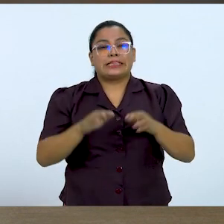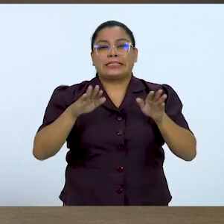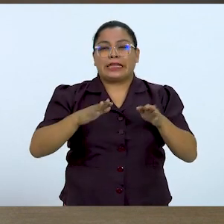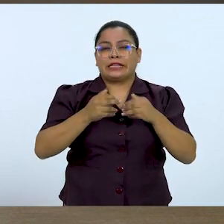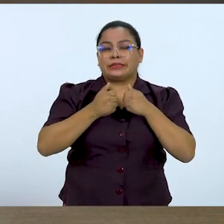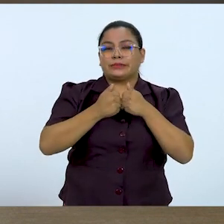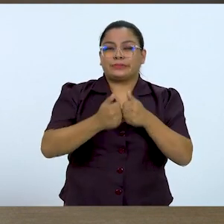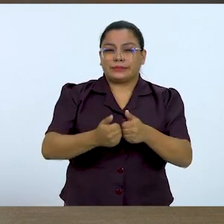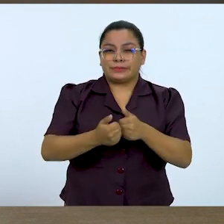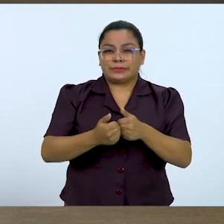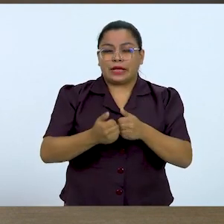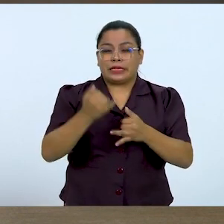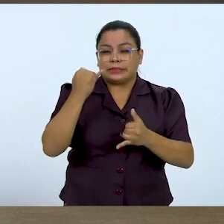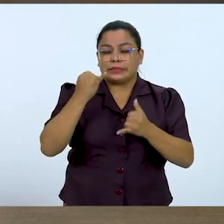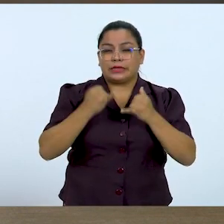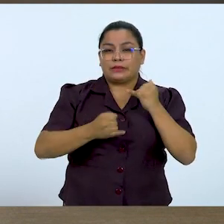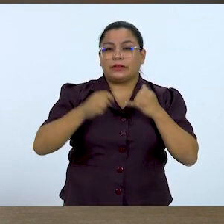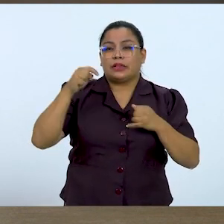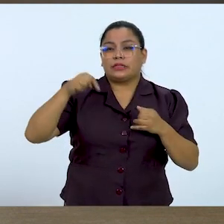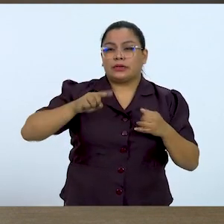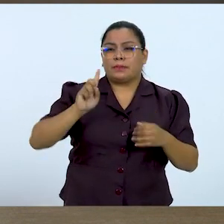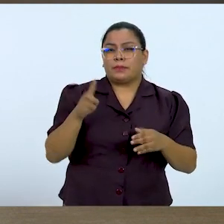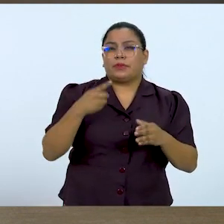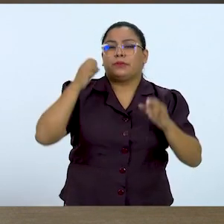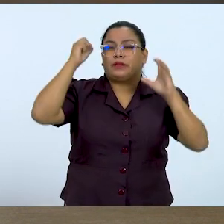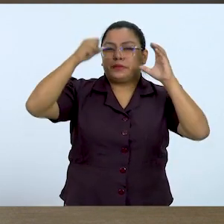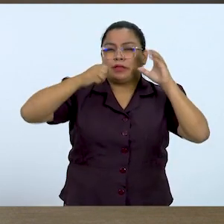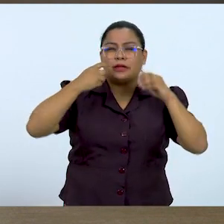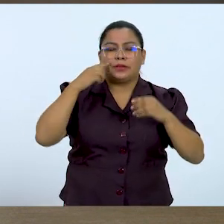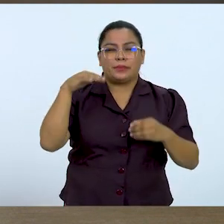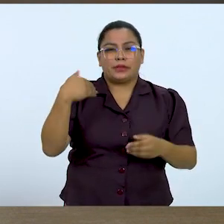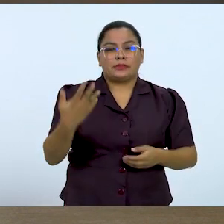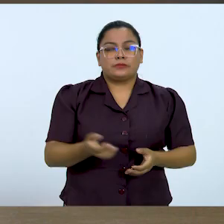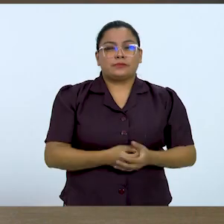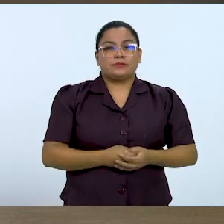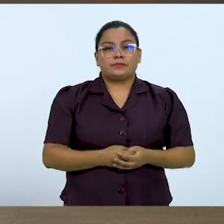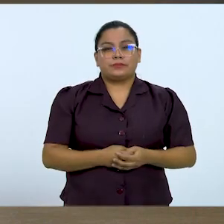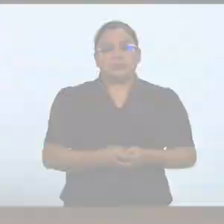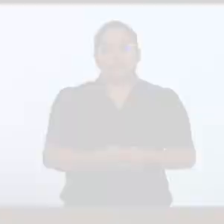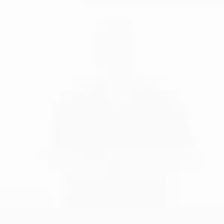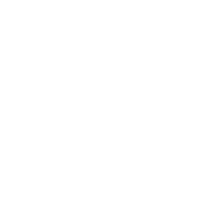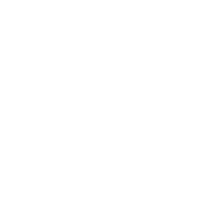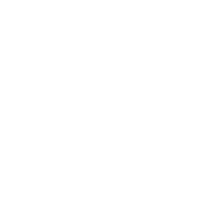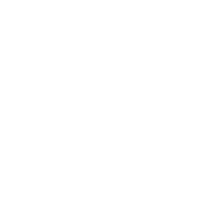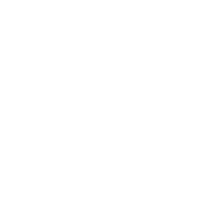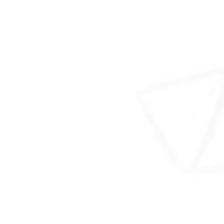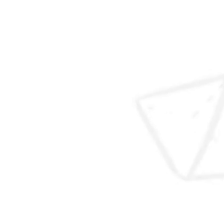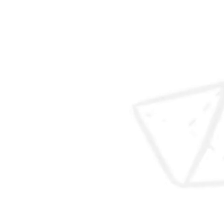Gracias por habernos acompañado hasta el final en este primer webinar. Nos vemos a la próxima.